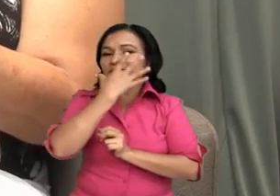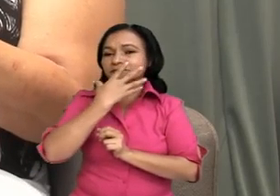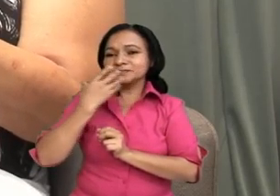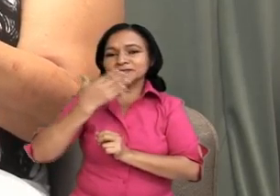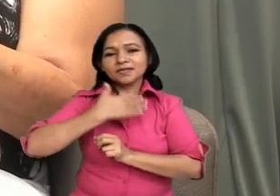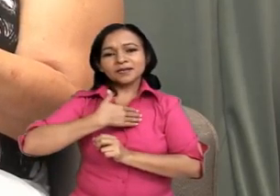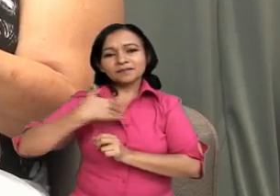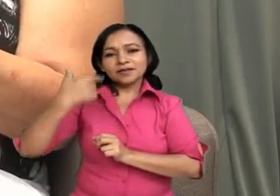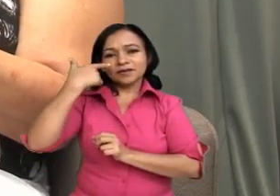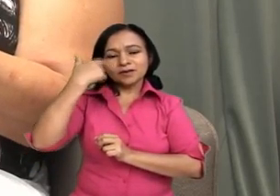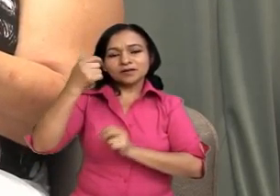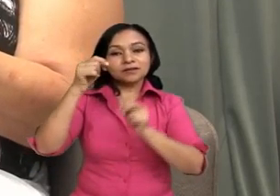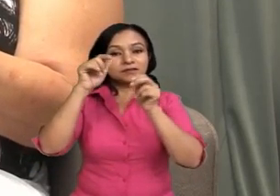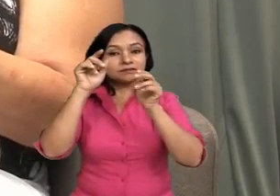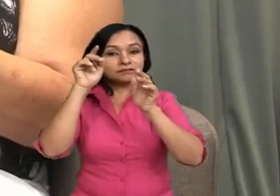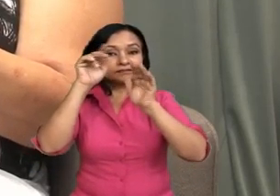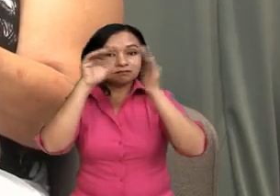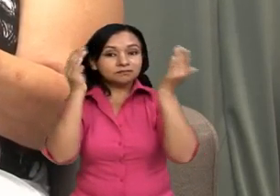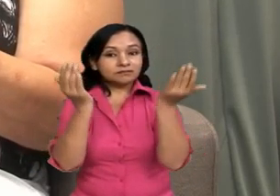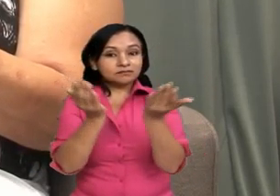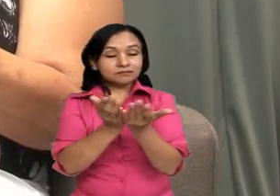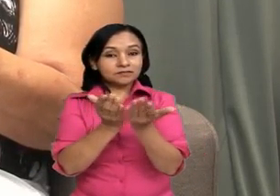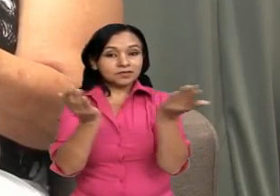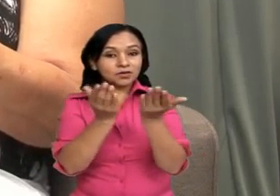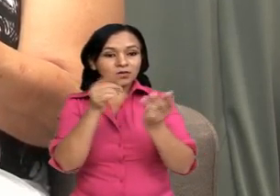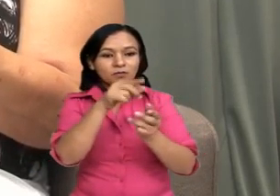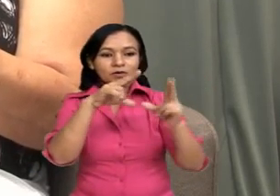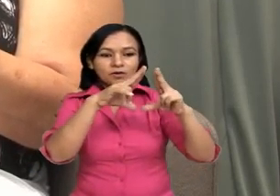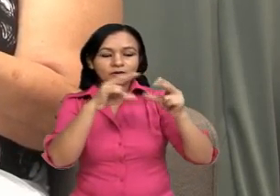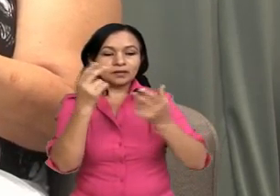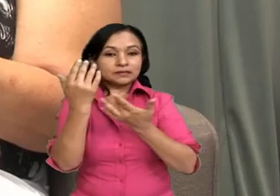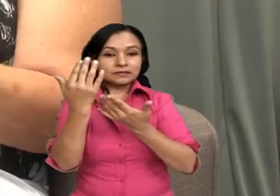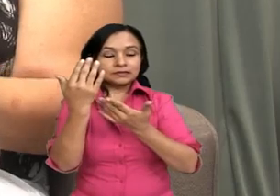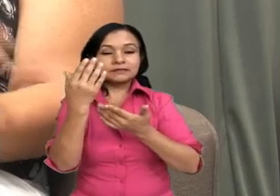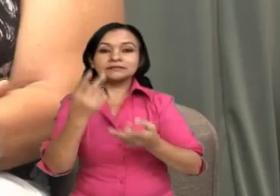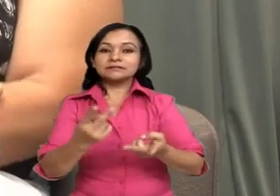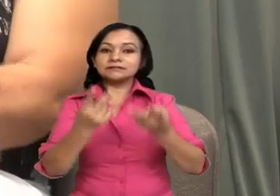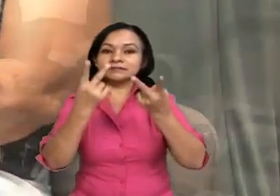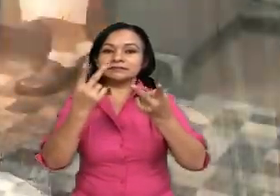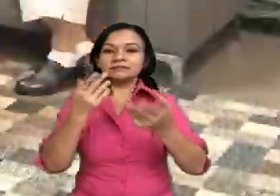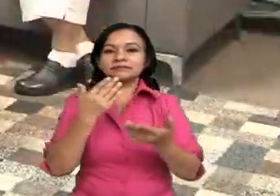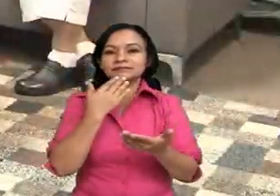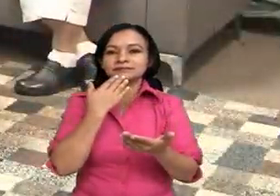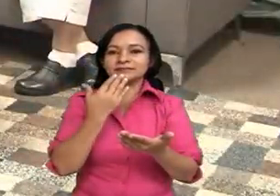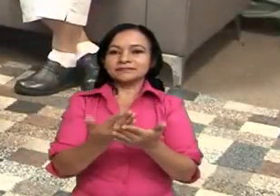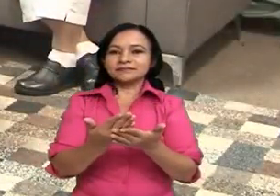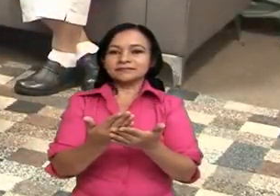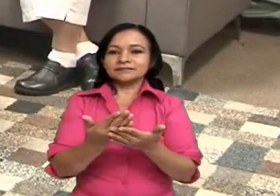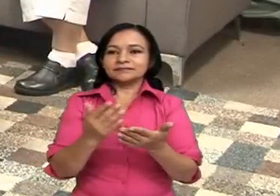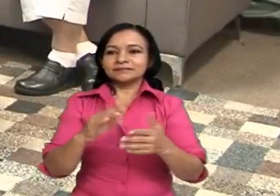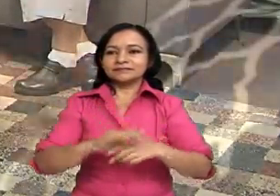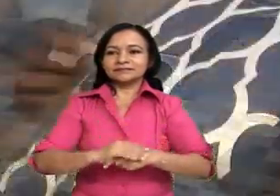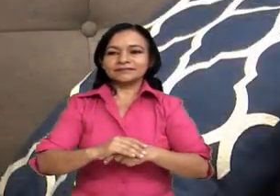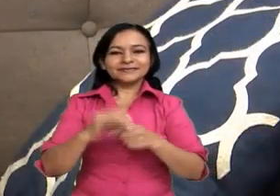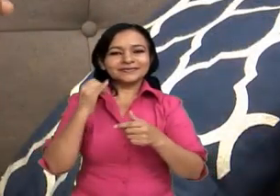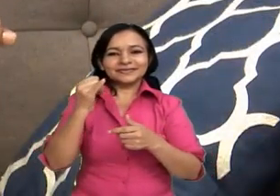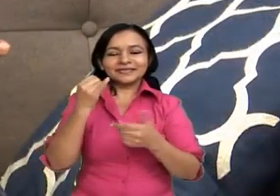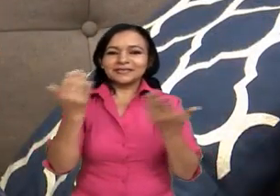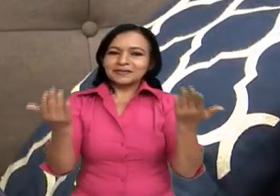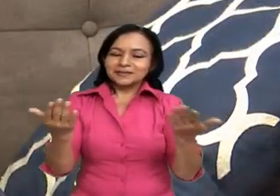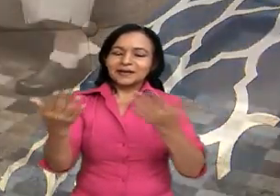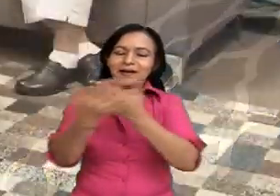mejor reconocida en el mundo como las esperanzas de vivir. Compañera Justa, pues. Sí, bueno,